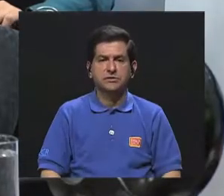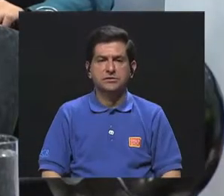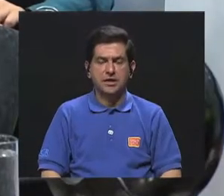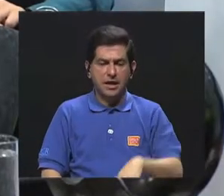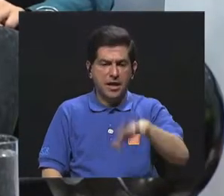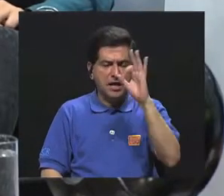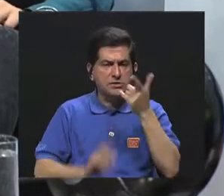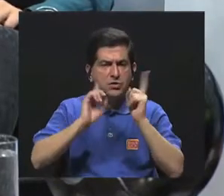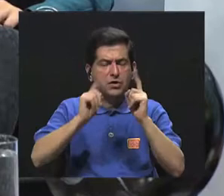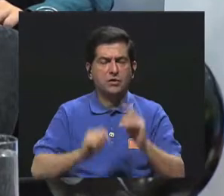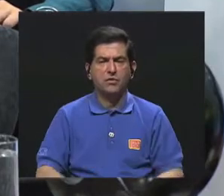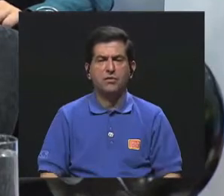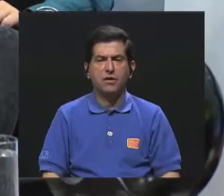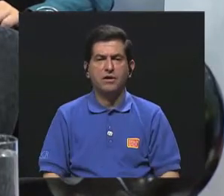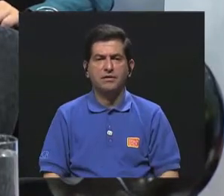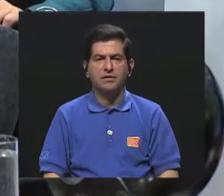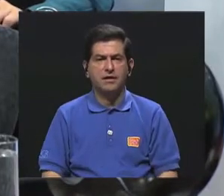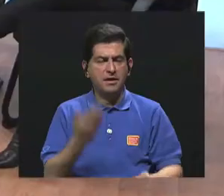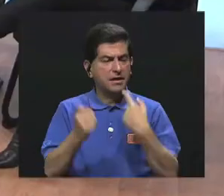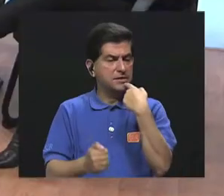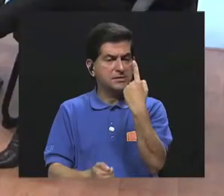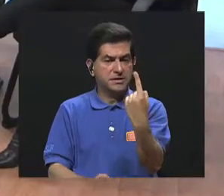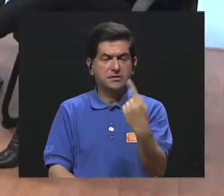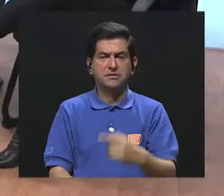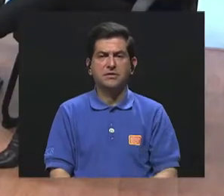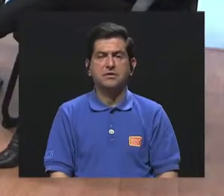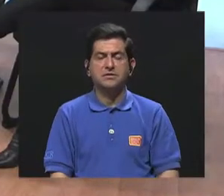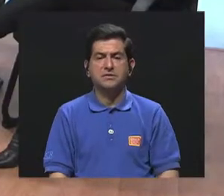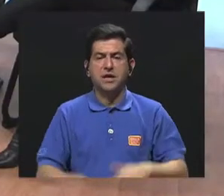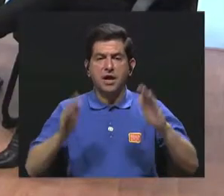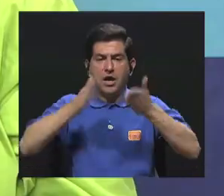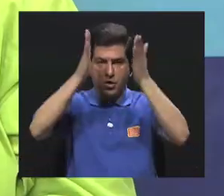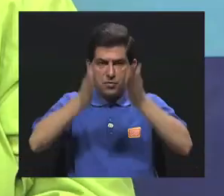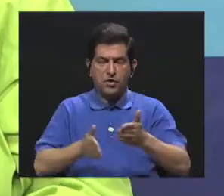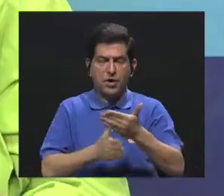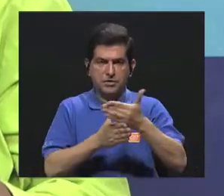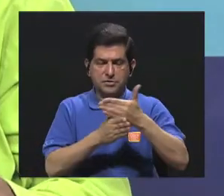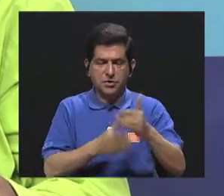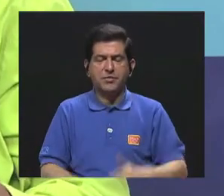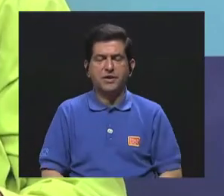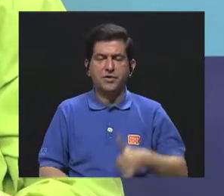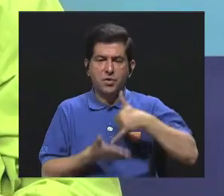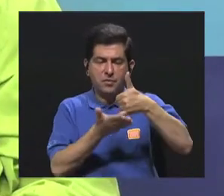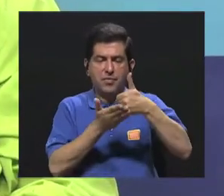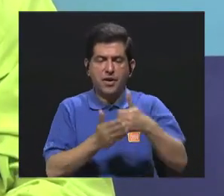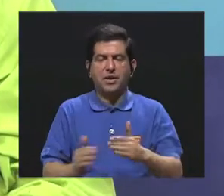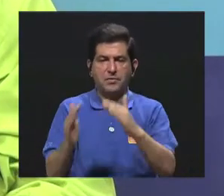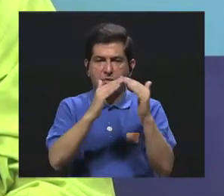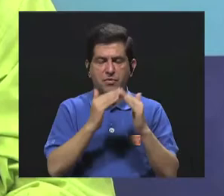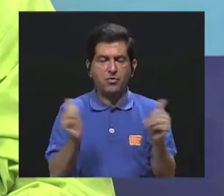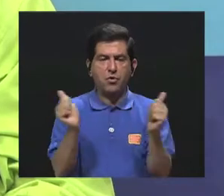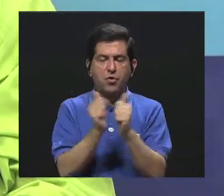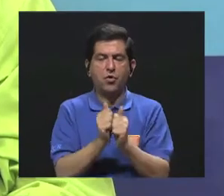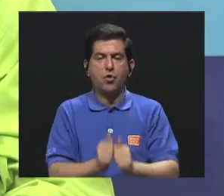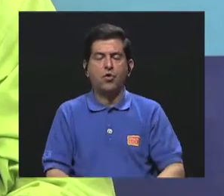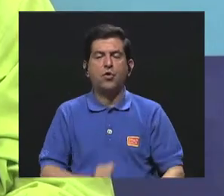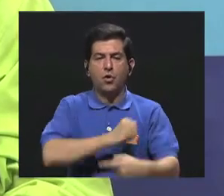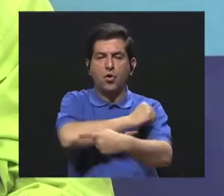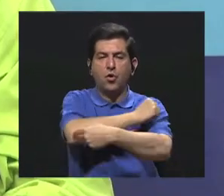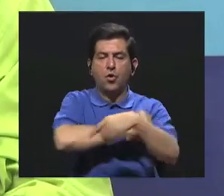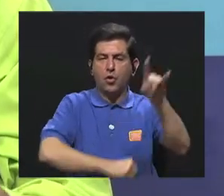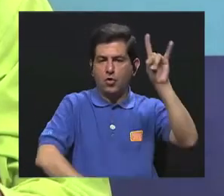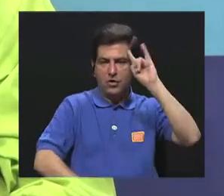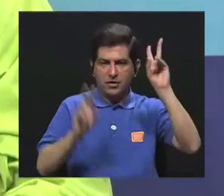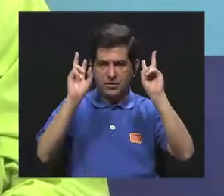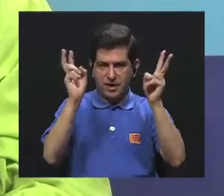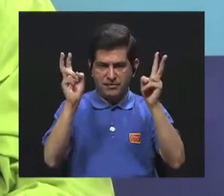sí. en cuanto a escoger cuál de es hecho, el mejor no de sé, todos. Creo que no hemos mencionado que Los Volátiles compartió el premio del público con El Codo del Diablo. Ajá. Así es.